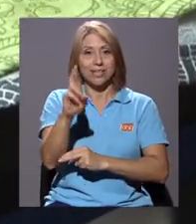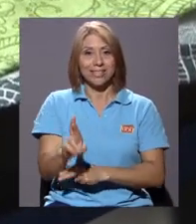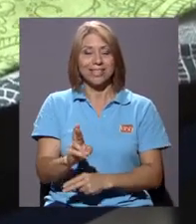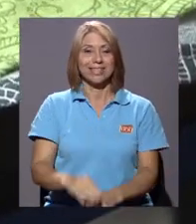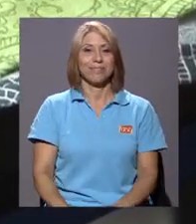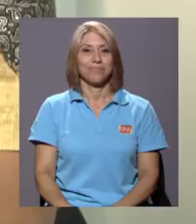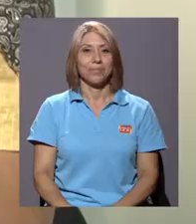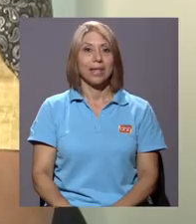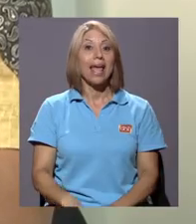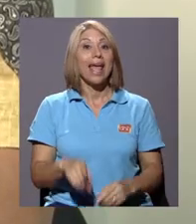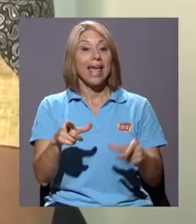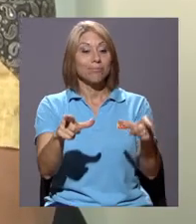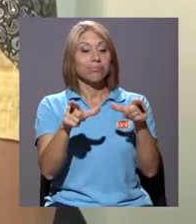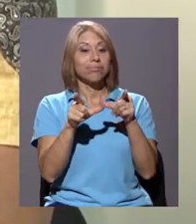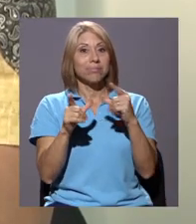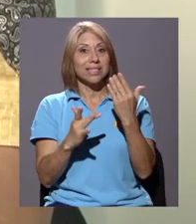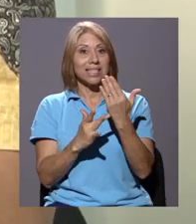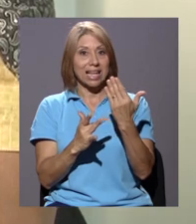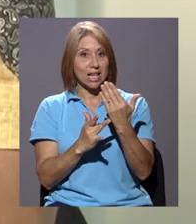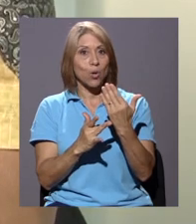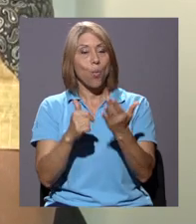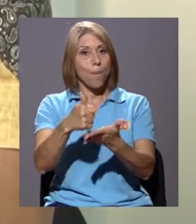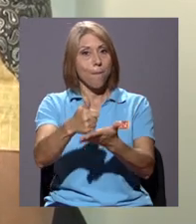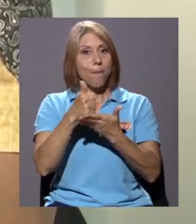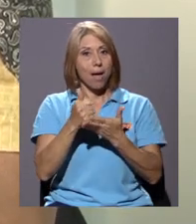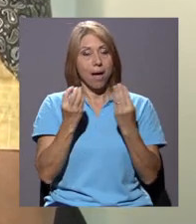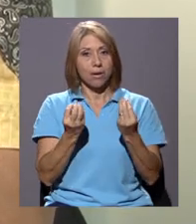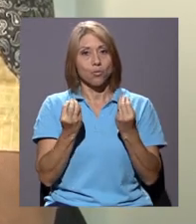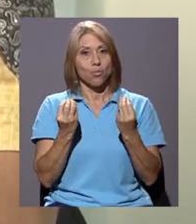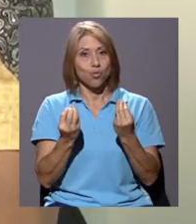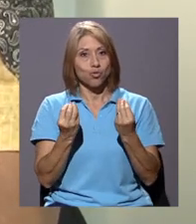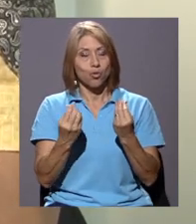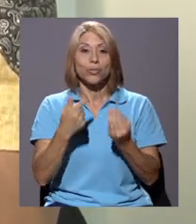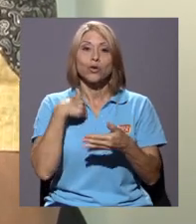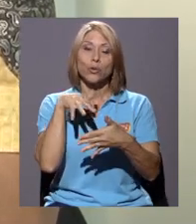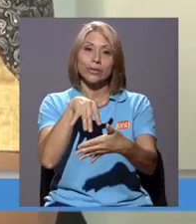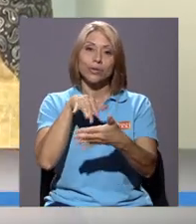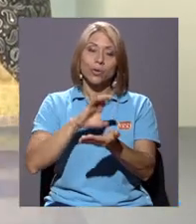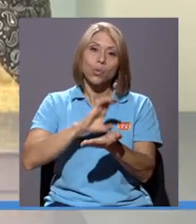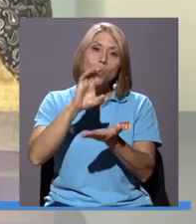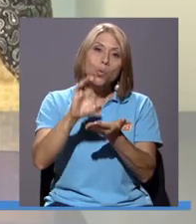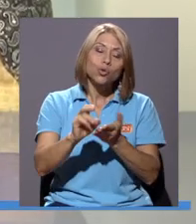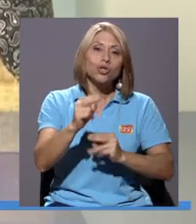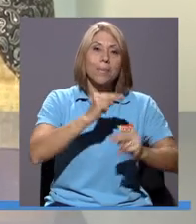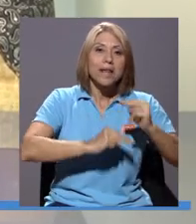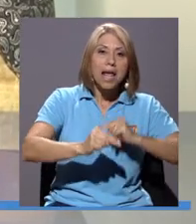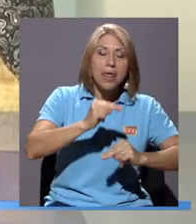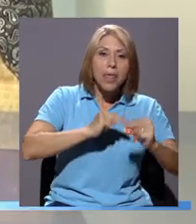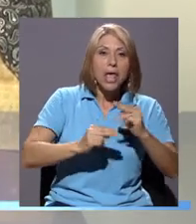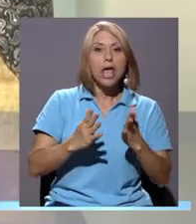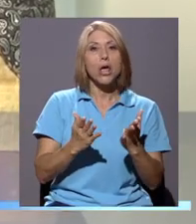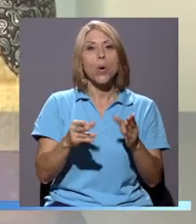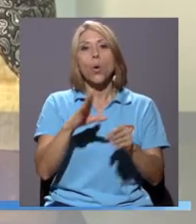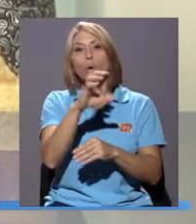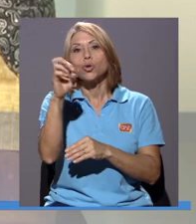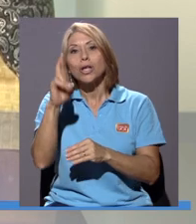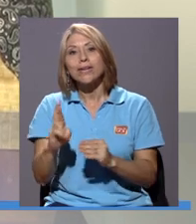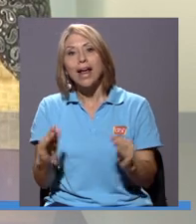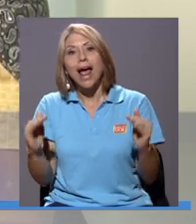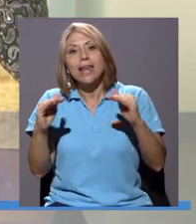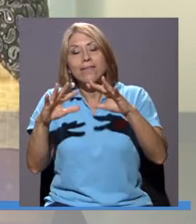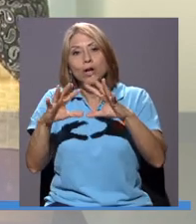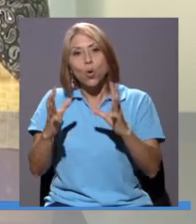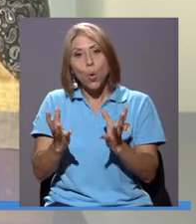Ese técnico, bueno, me ayudó muchísimo y llevé cursos de mercadeo de Costa Rica a nivel global, cursos